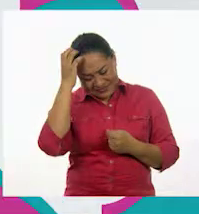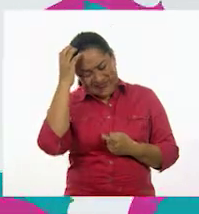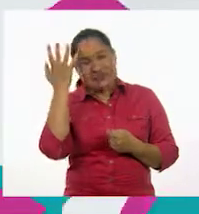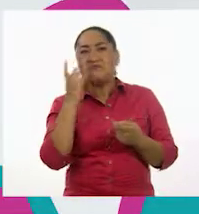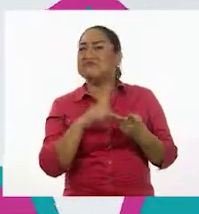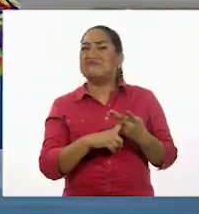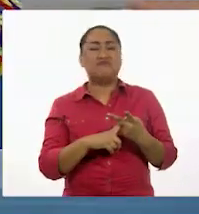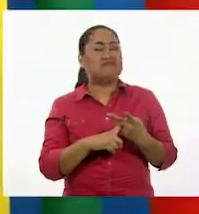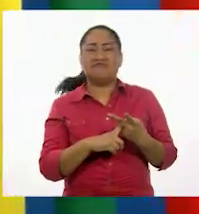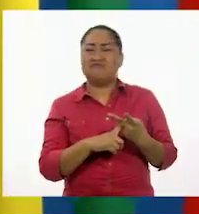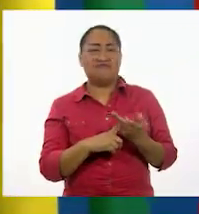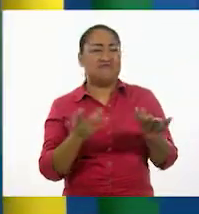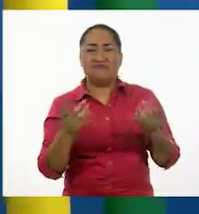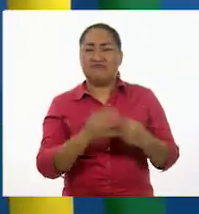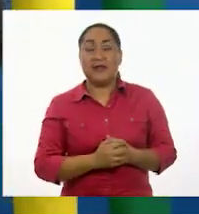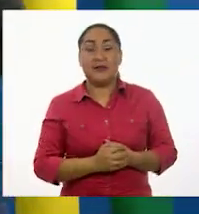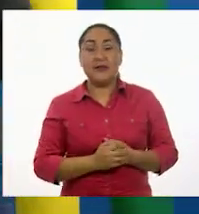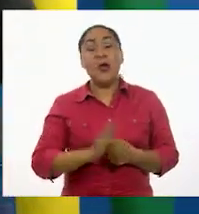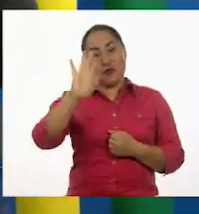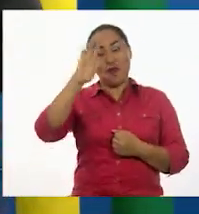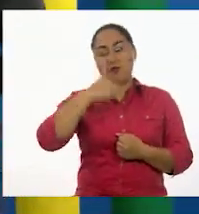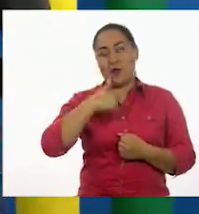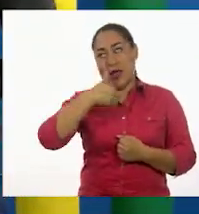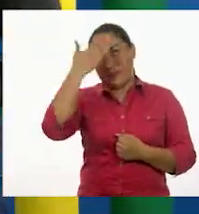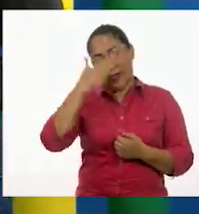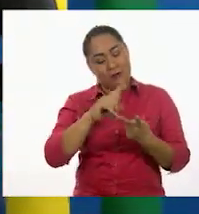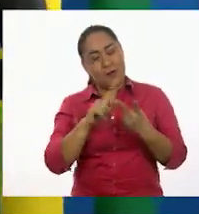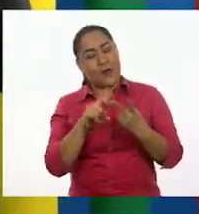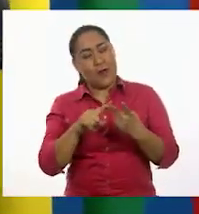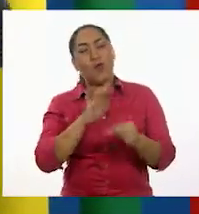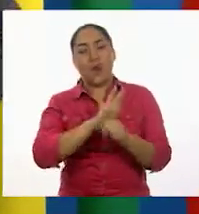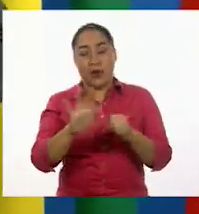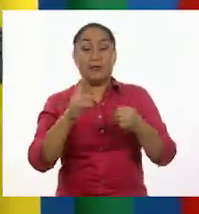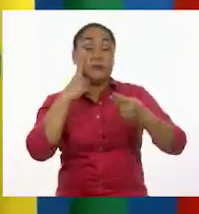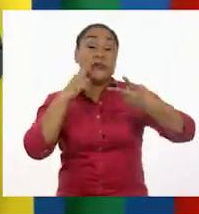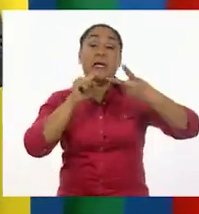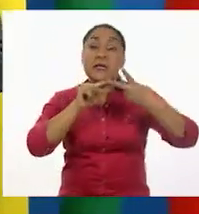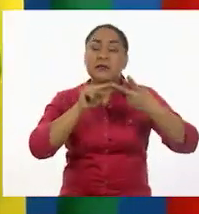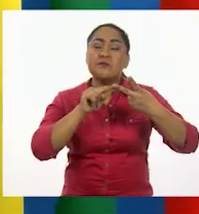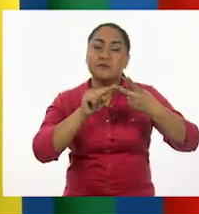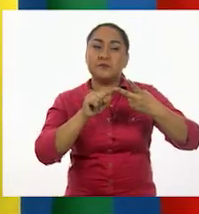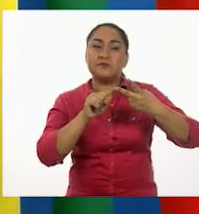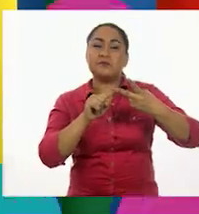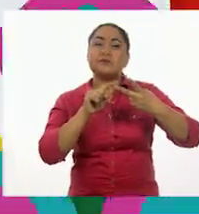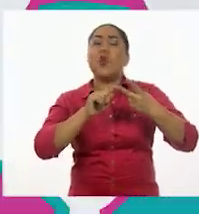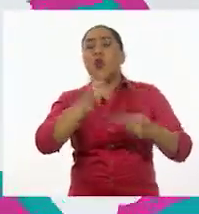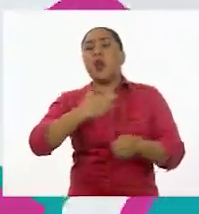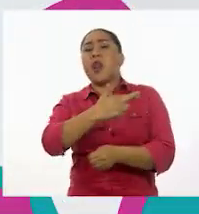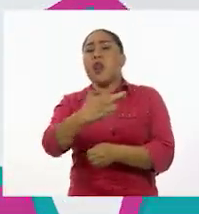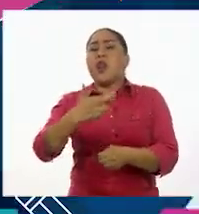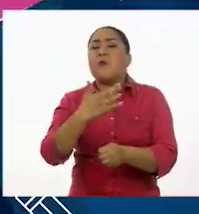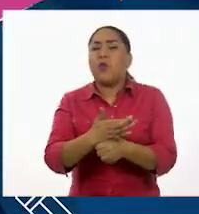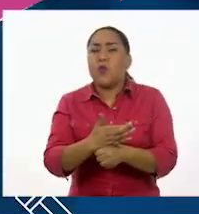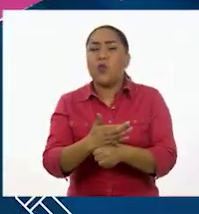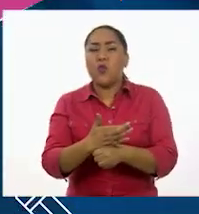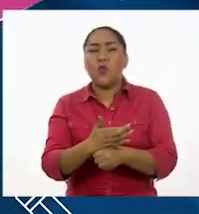la otra. Yo me acuerdo cuál es la otra, maestra. La otra, el otro tipo de república fue la